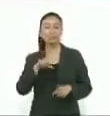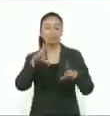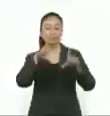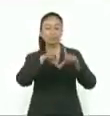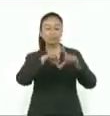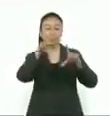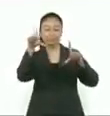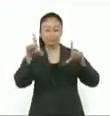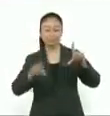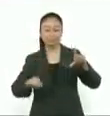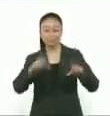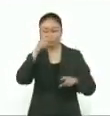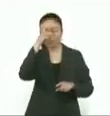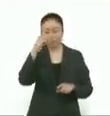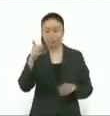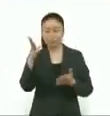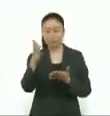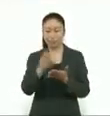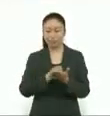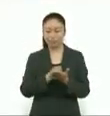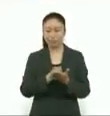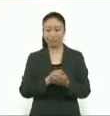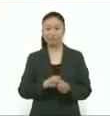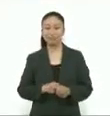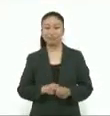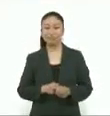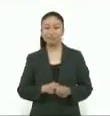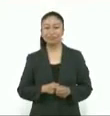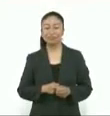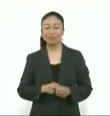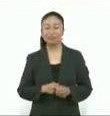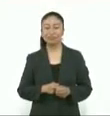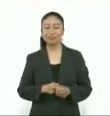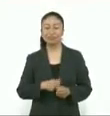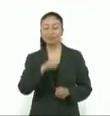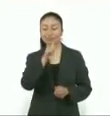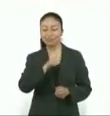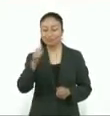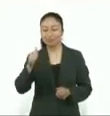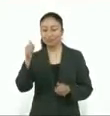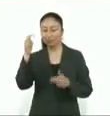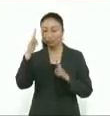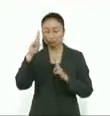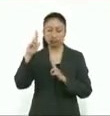a todas y cada una de ellas, le rendimos homenaje.